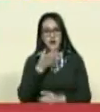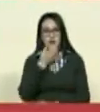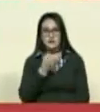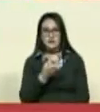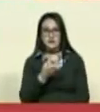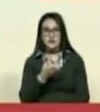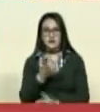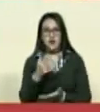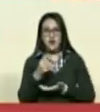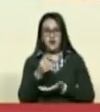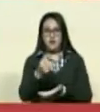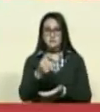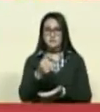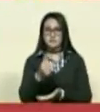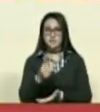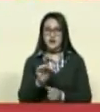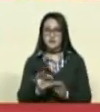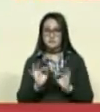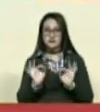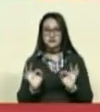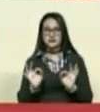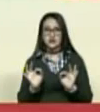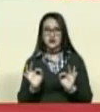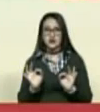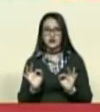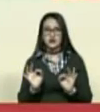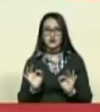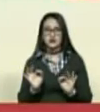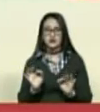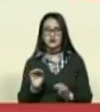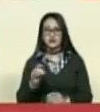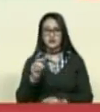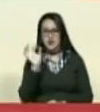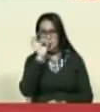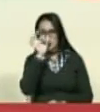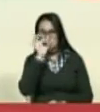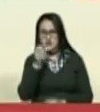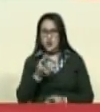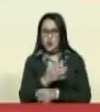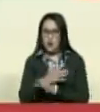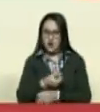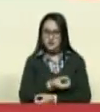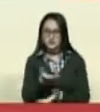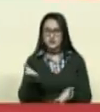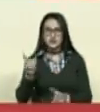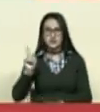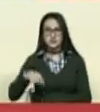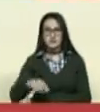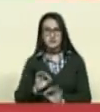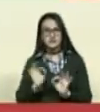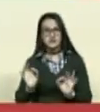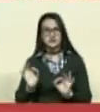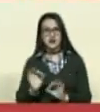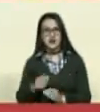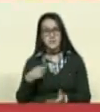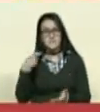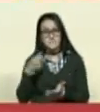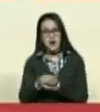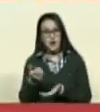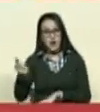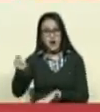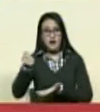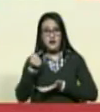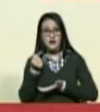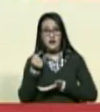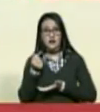de CLAC navideño especial. Pago del pernil navideño, de los juguetes navideños. El pago de los aguinaldos